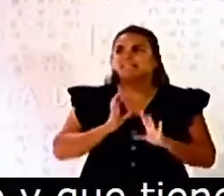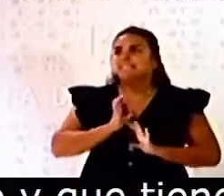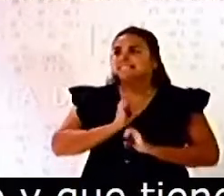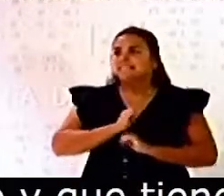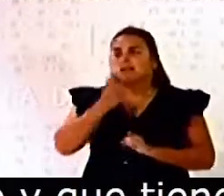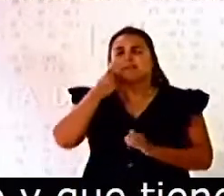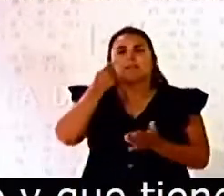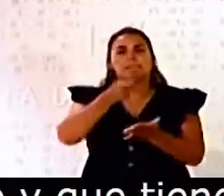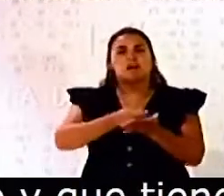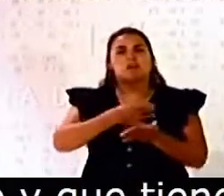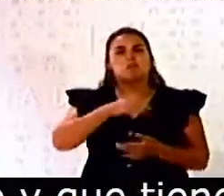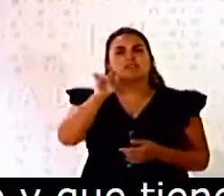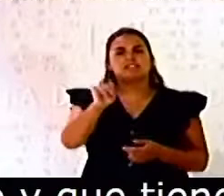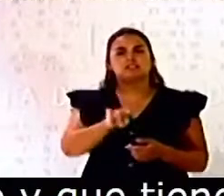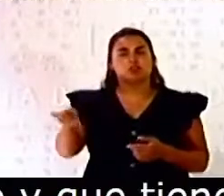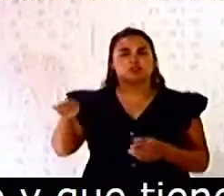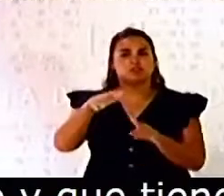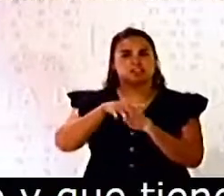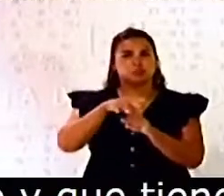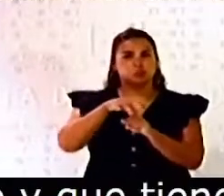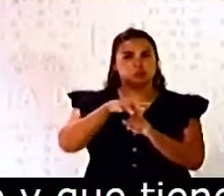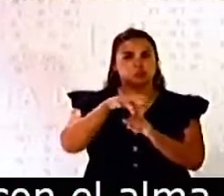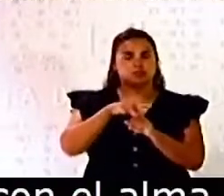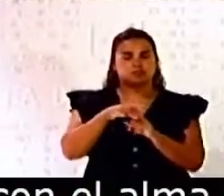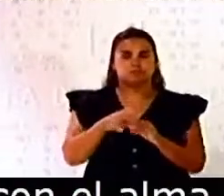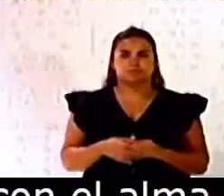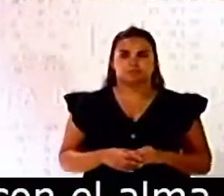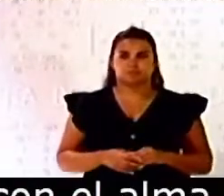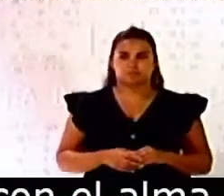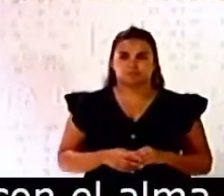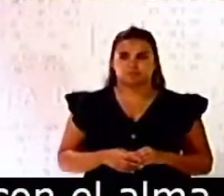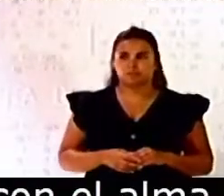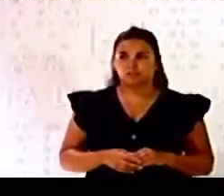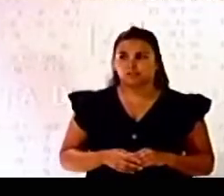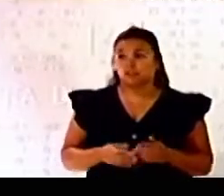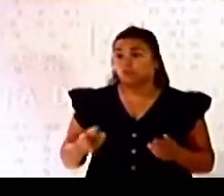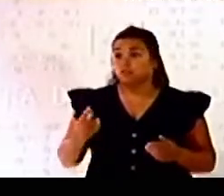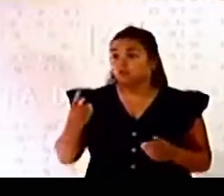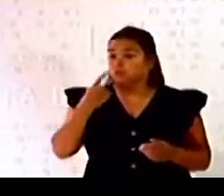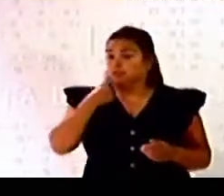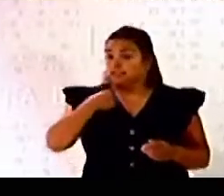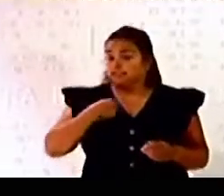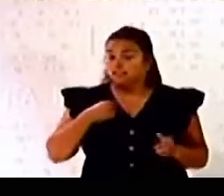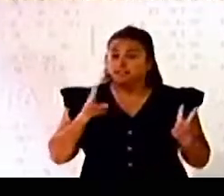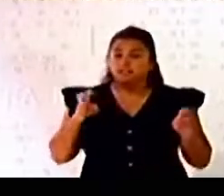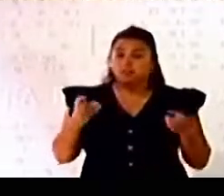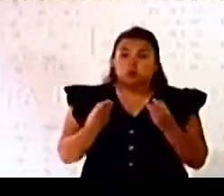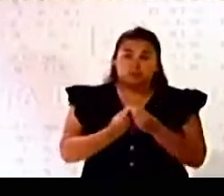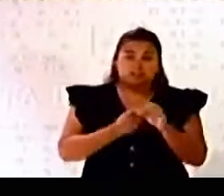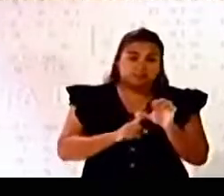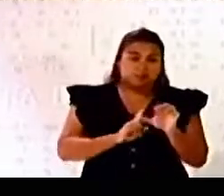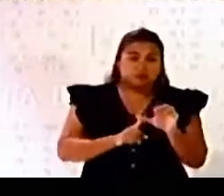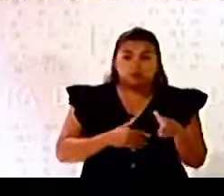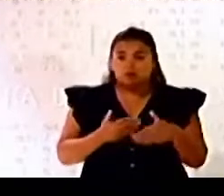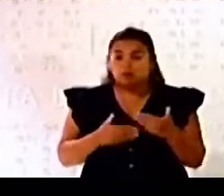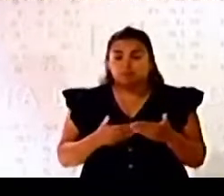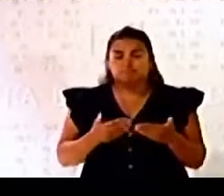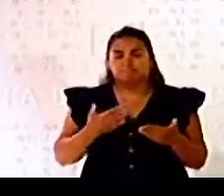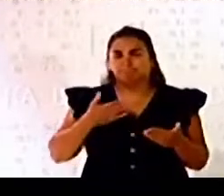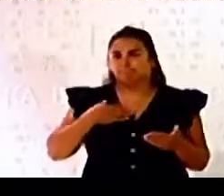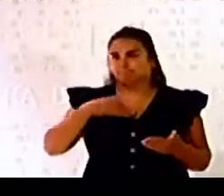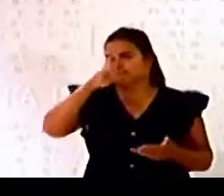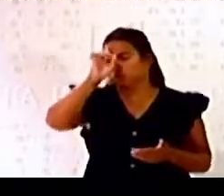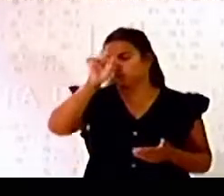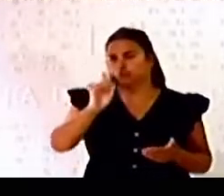si van a poder pagar o no el recibo de la luz. La dimensión por la que usted me pregunta de la Junta de Extremadura, no estoy en estos